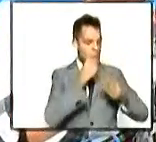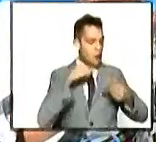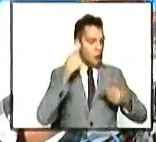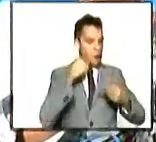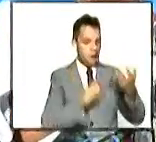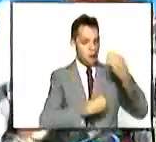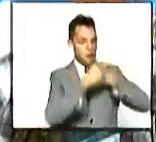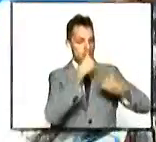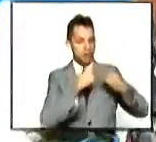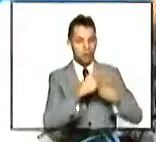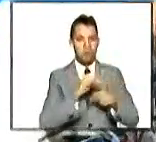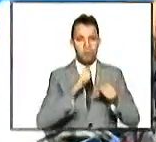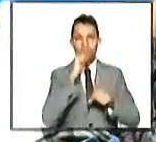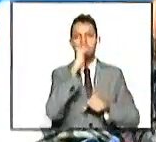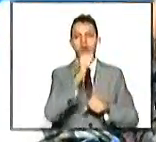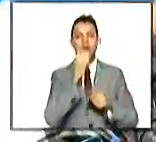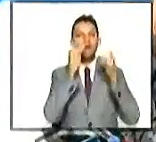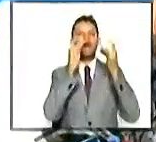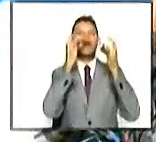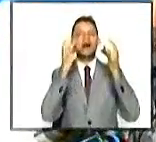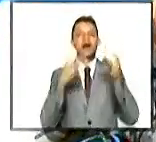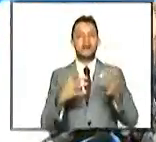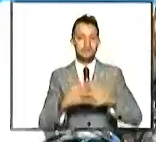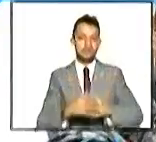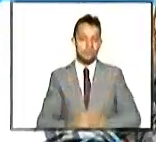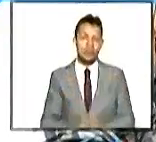a nuestra alimentación, peor va a ser nuestra salud,